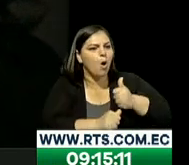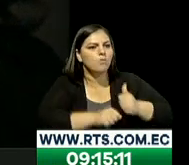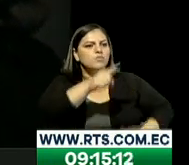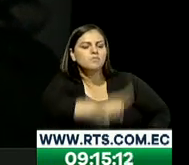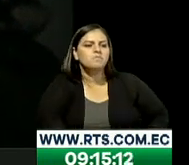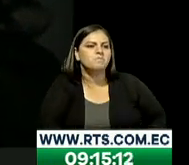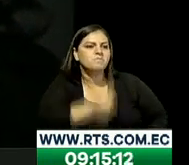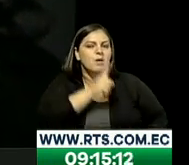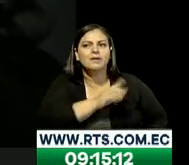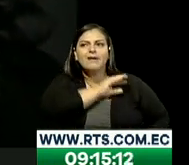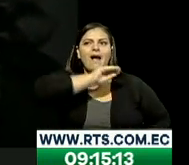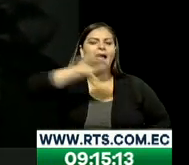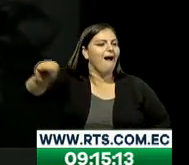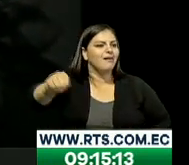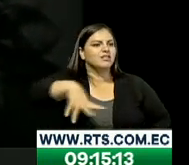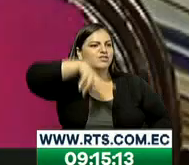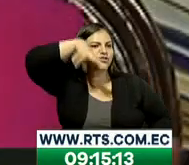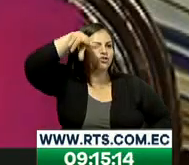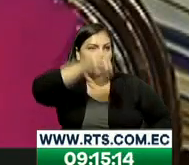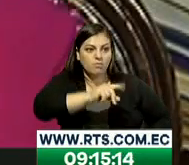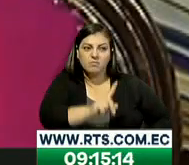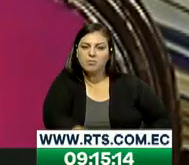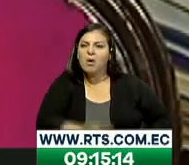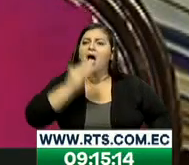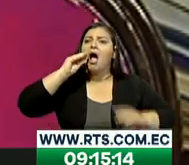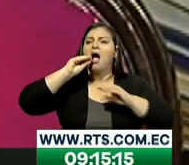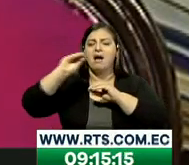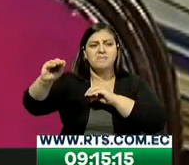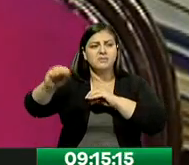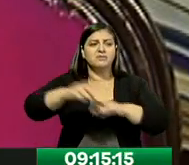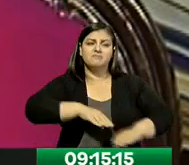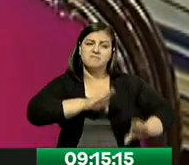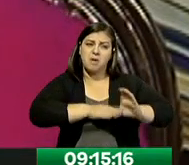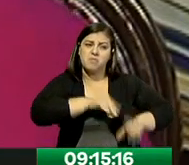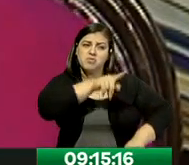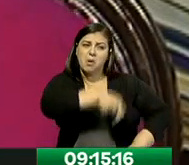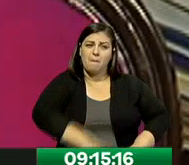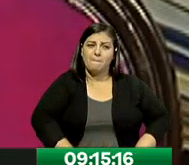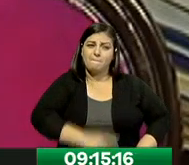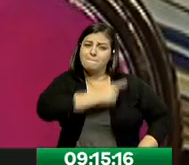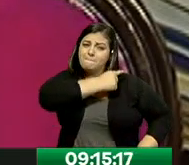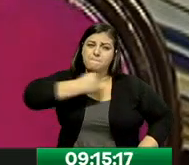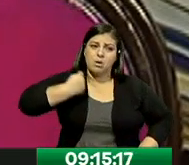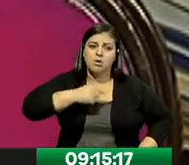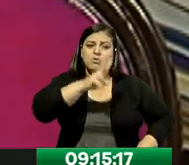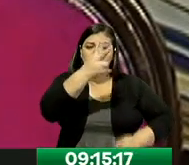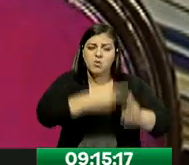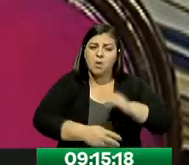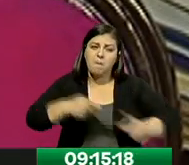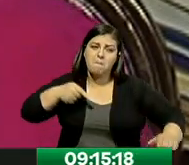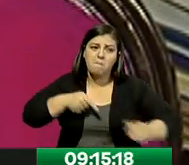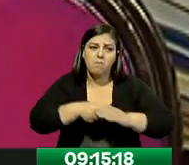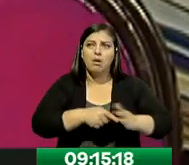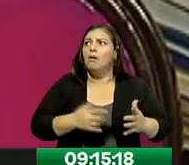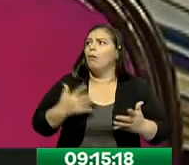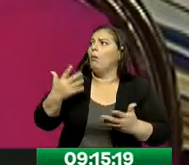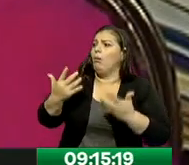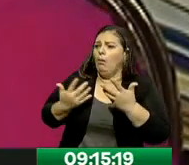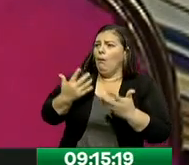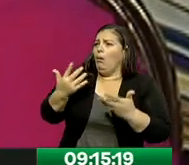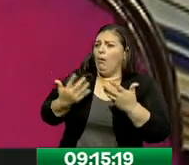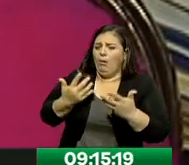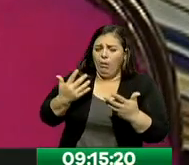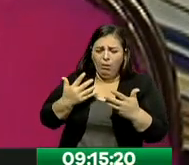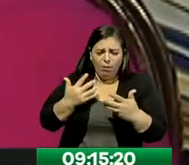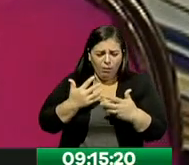denuncie, amenazarla con que si denuncia la mata o mata a los hijos, etcétera. La mujer tiene que saber que esas amenazas, si